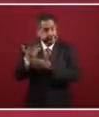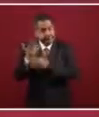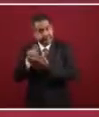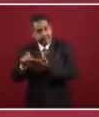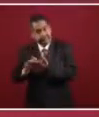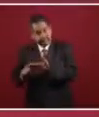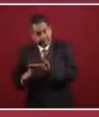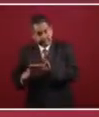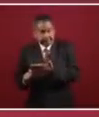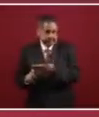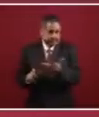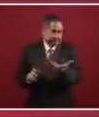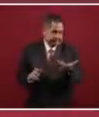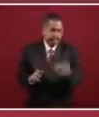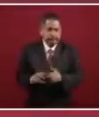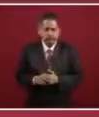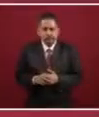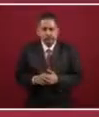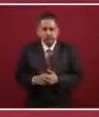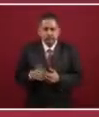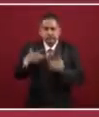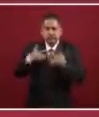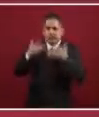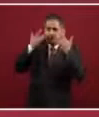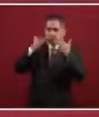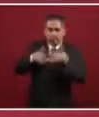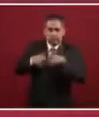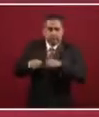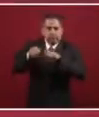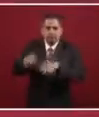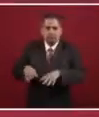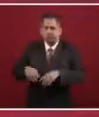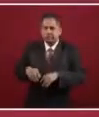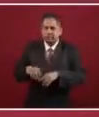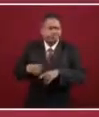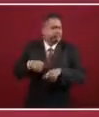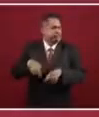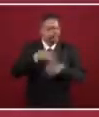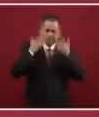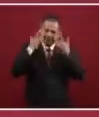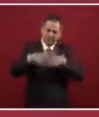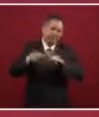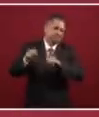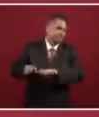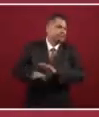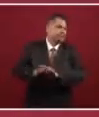Entonces, y le renunciaban todos,